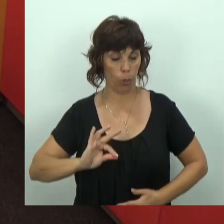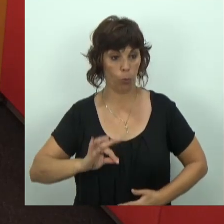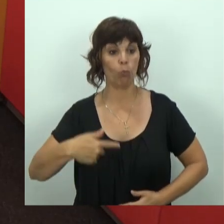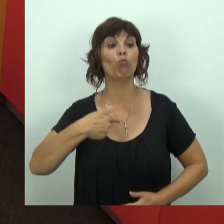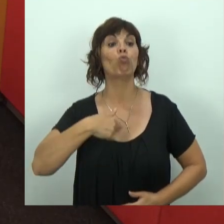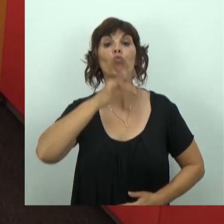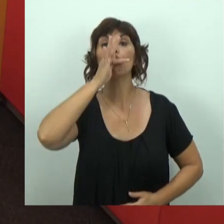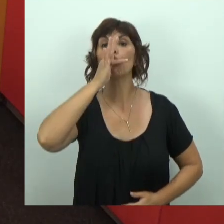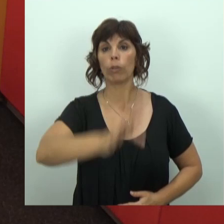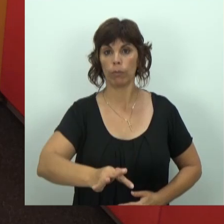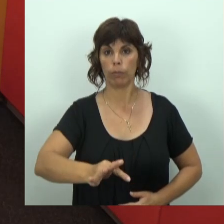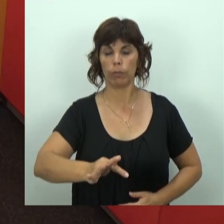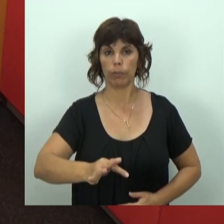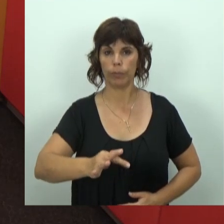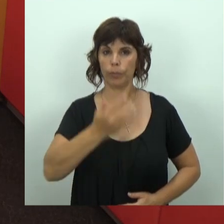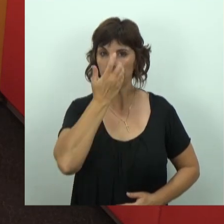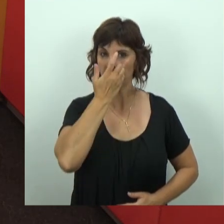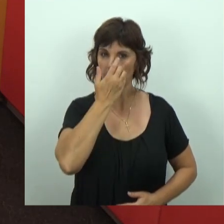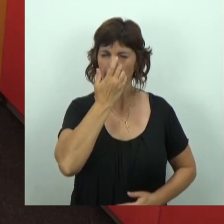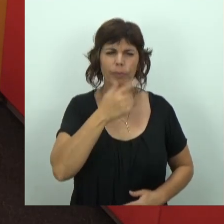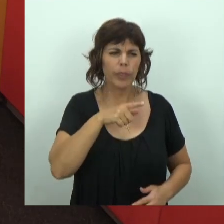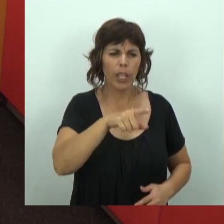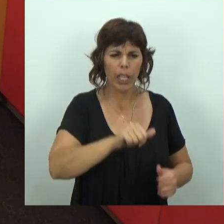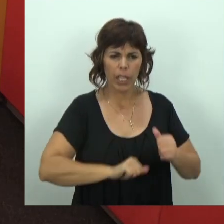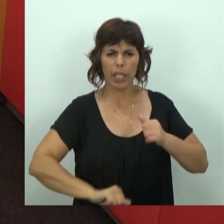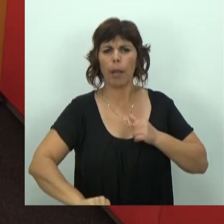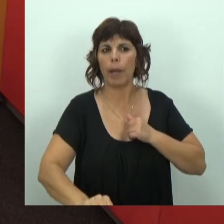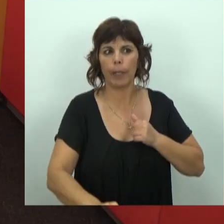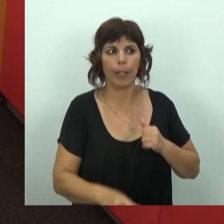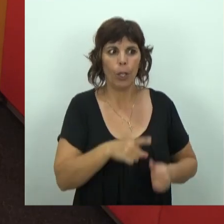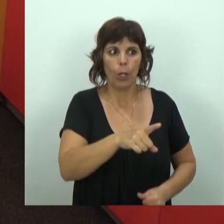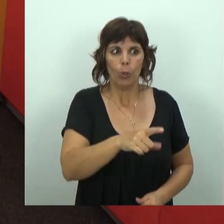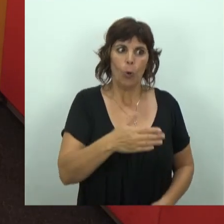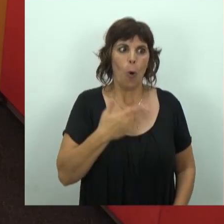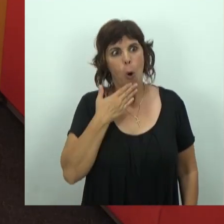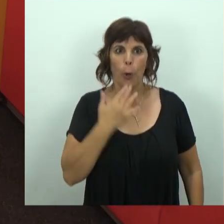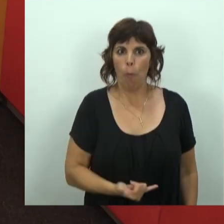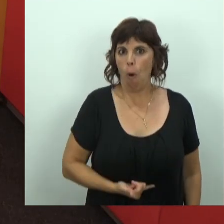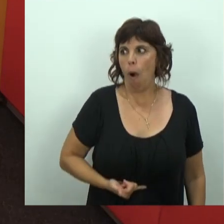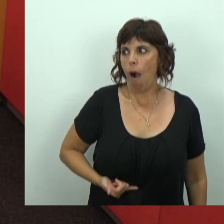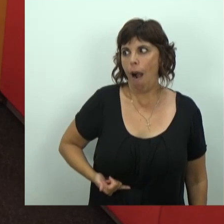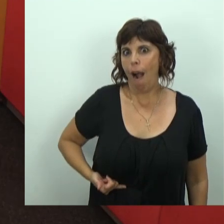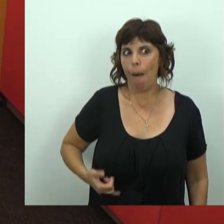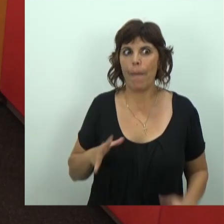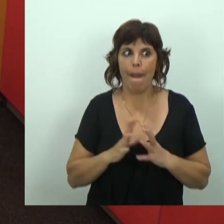prometo que habrá un hambre y un deseo de estar a solas con